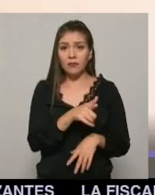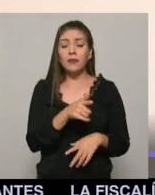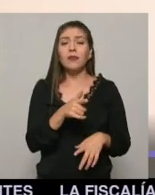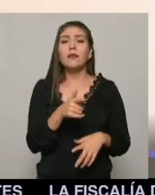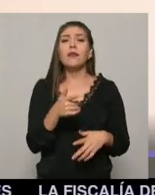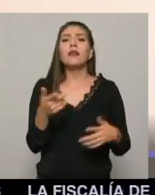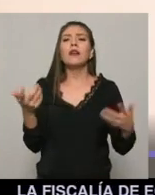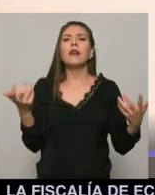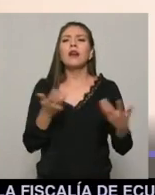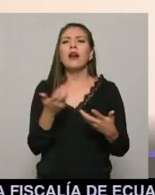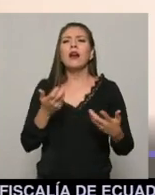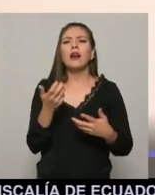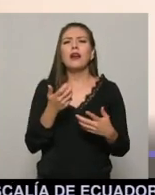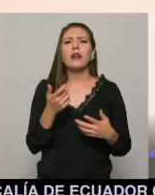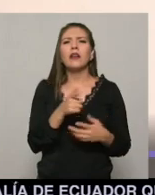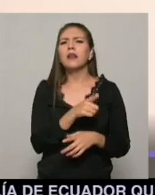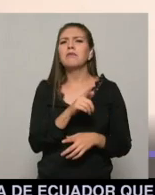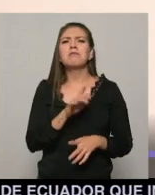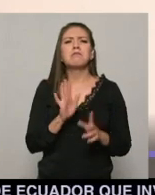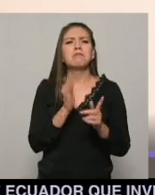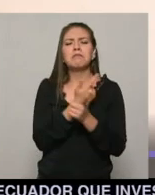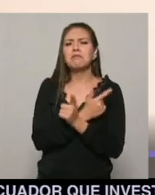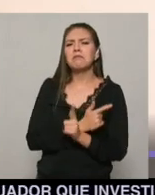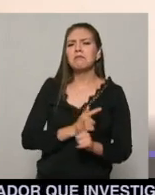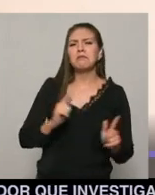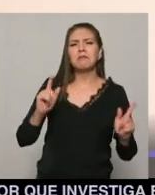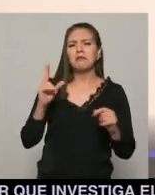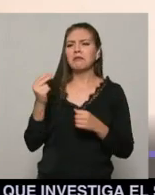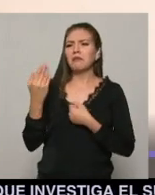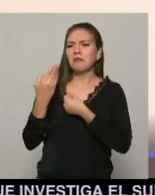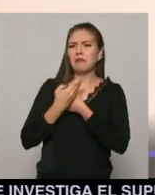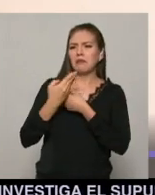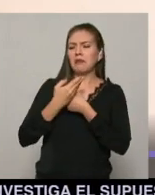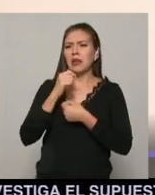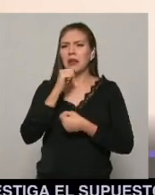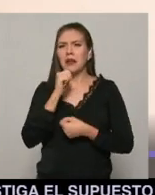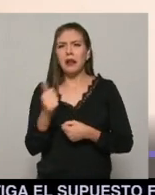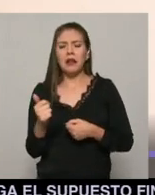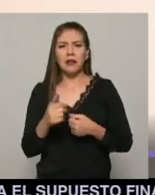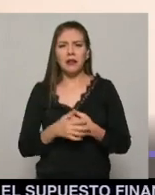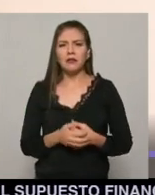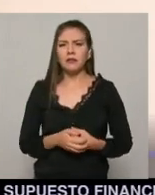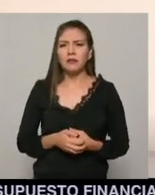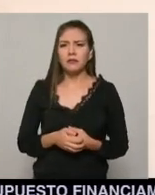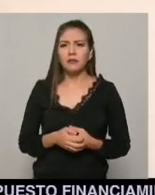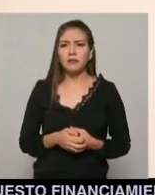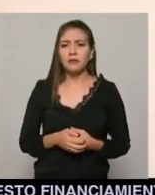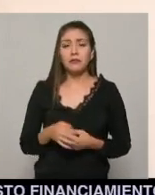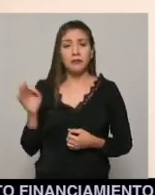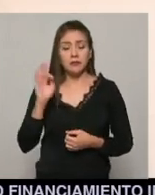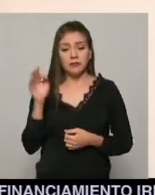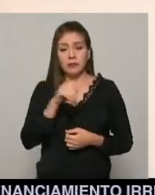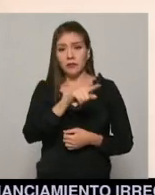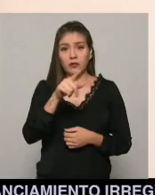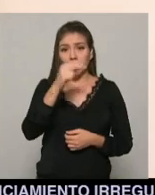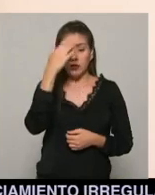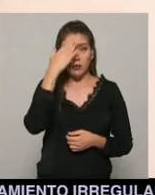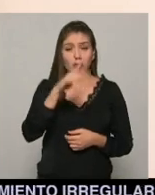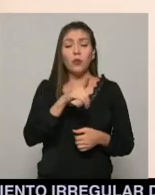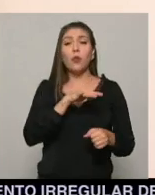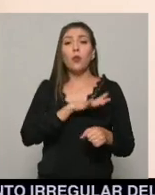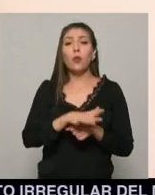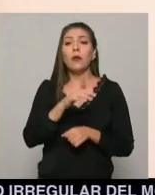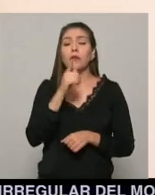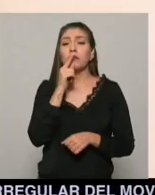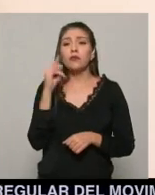goza de total y absoluta impunidad. Entonces, lo que sucede esto de que si no sabían que la patrulla, qué patrulla andaba por